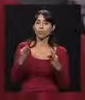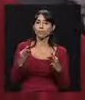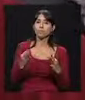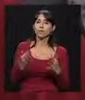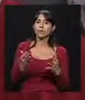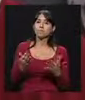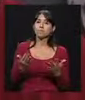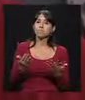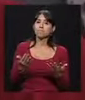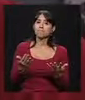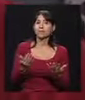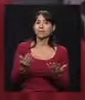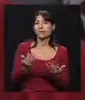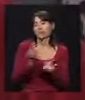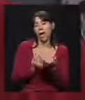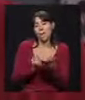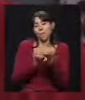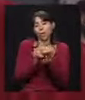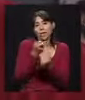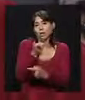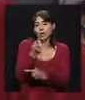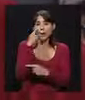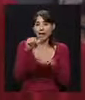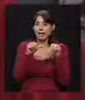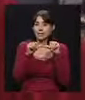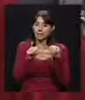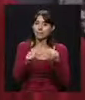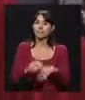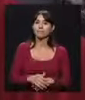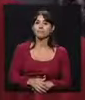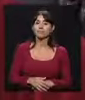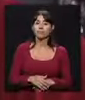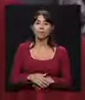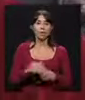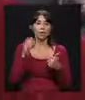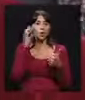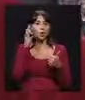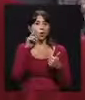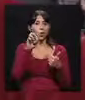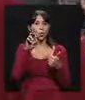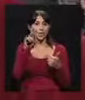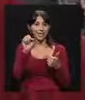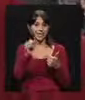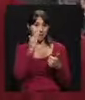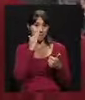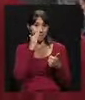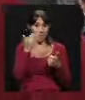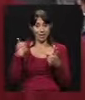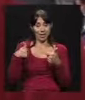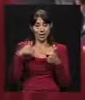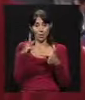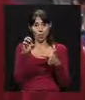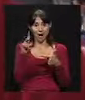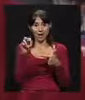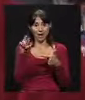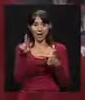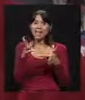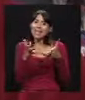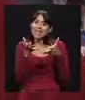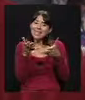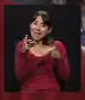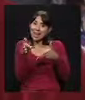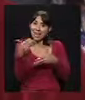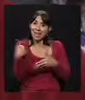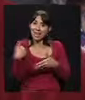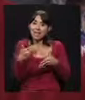y poco a poco a partir de ese momento se vino formalizando hasta llegar como por ahí de los años setentas a